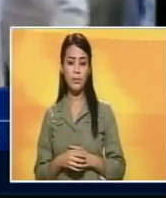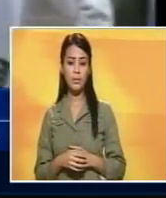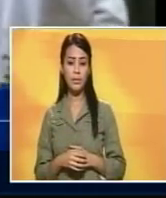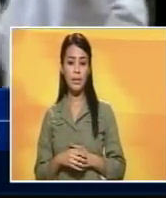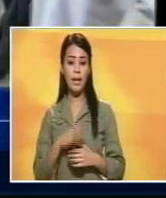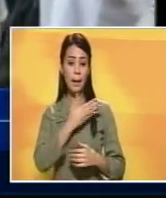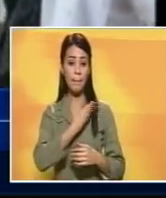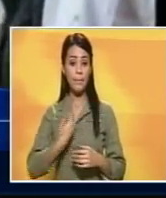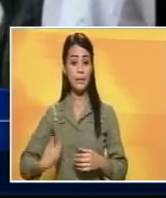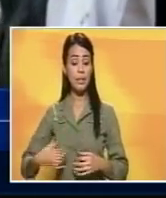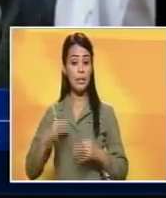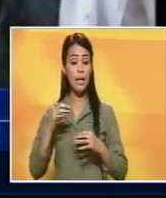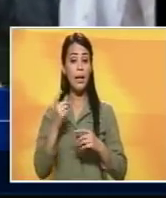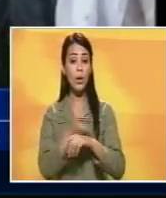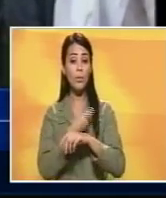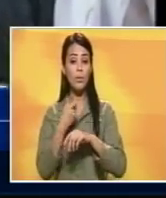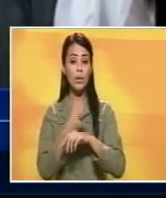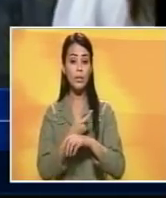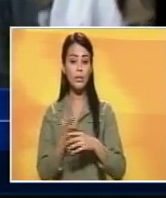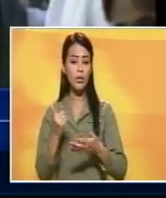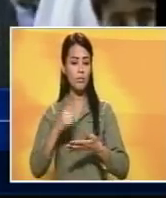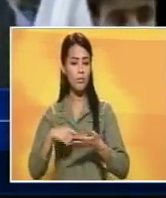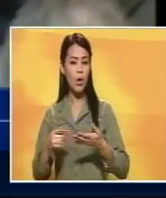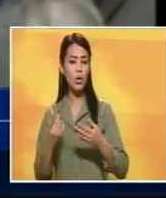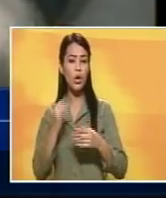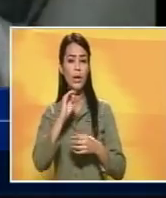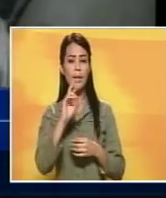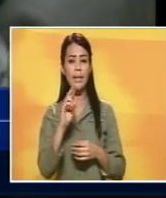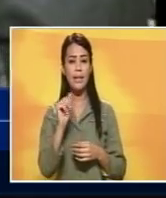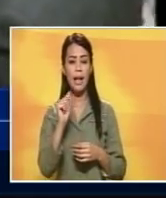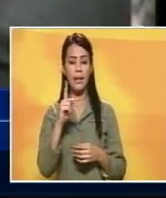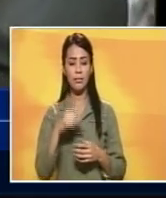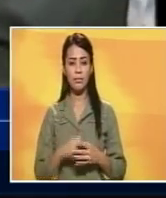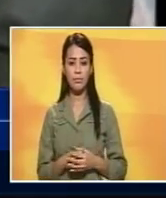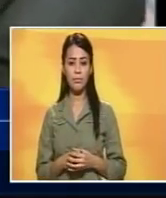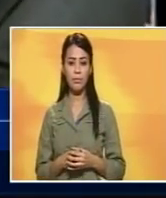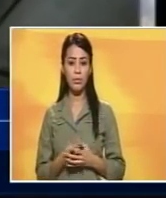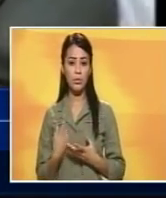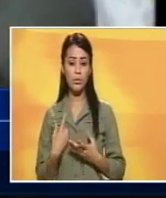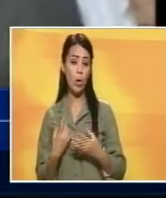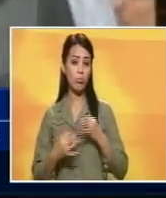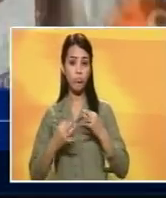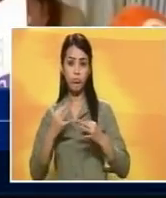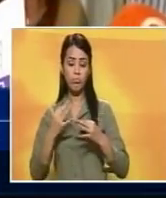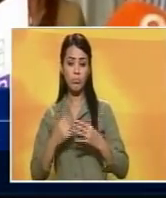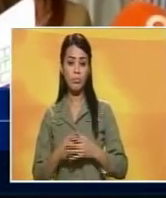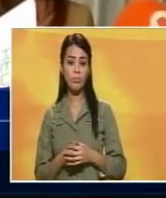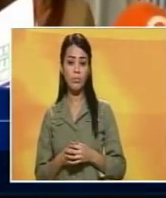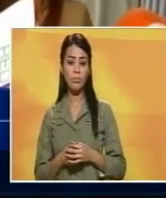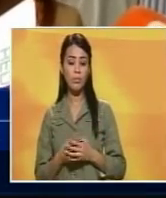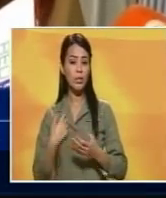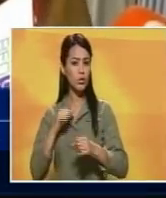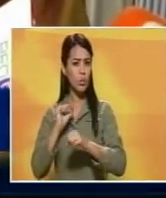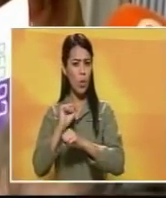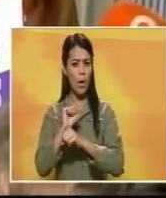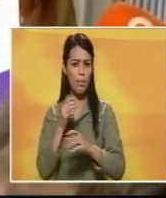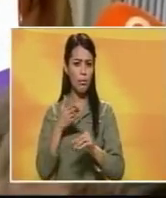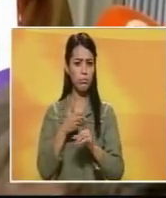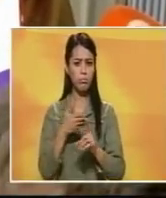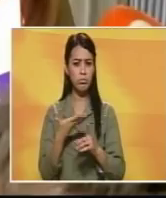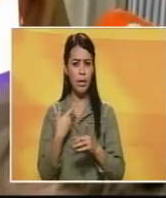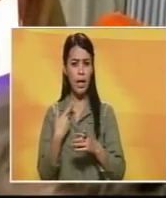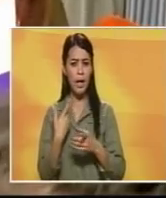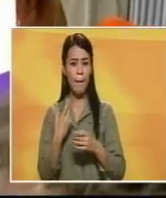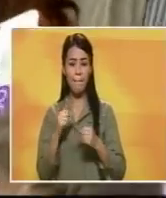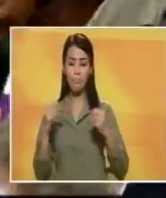señaló que el acuerdo de su gobierno firmó con Irán no es justiciable, al tiempo que calificó la causa en su contra de disparate